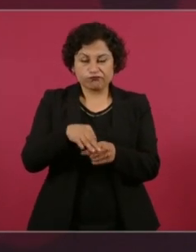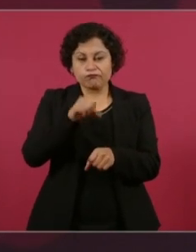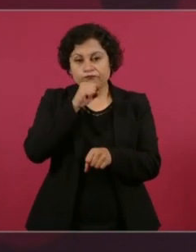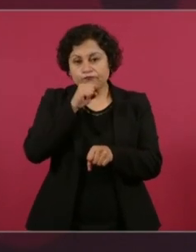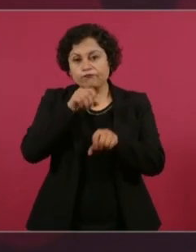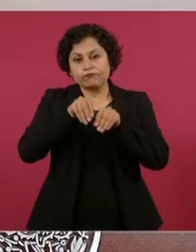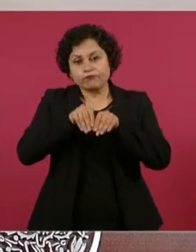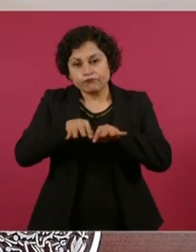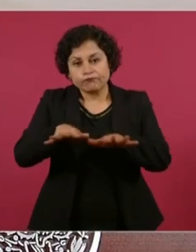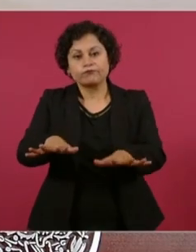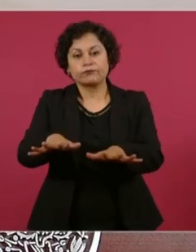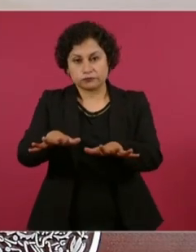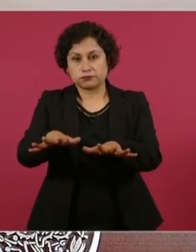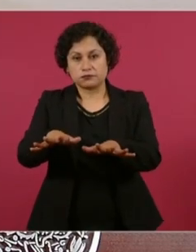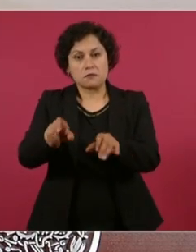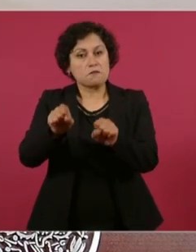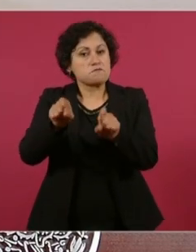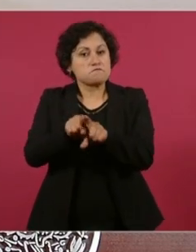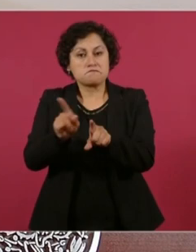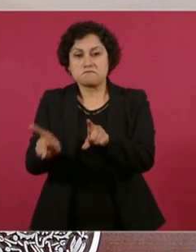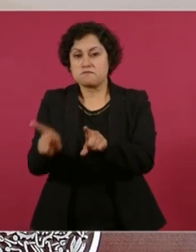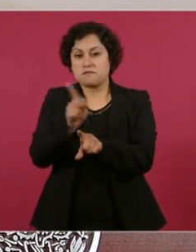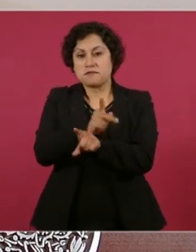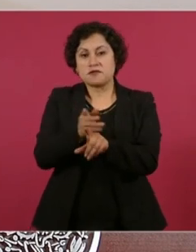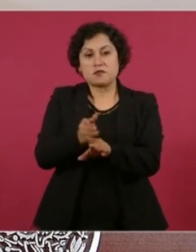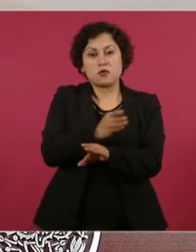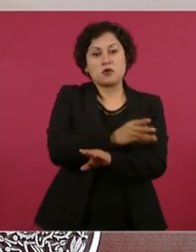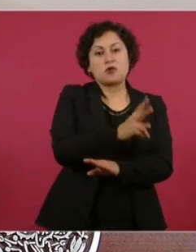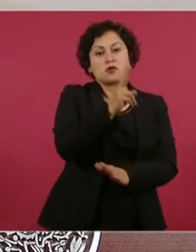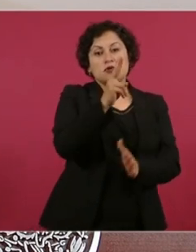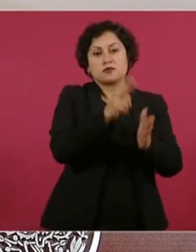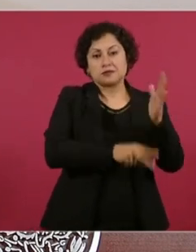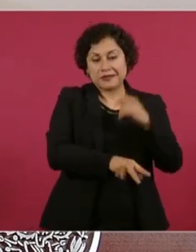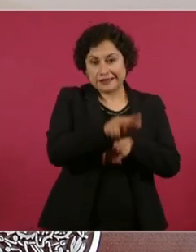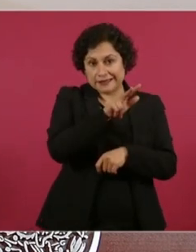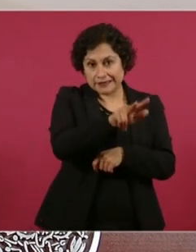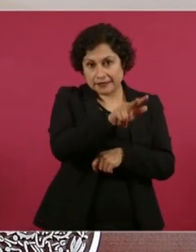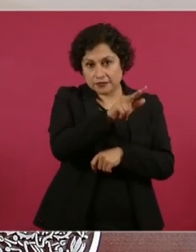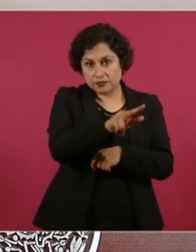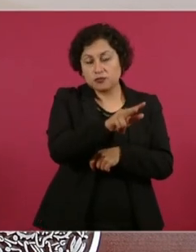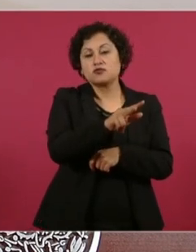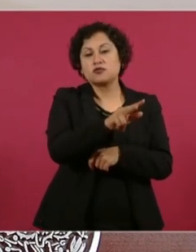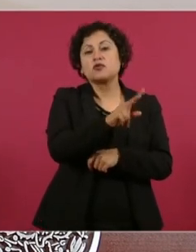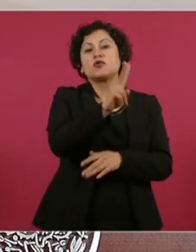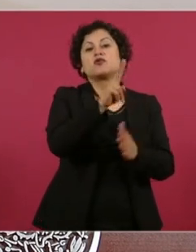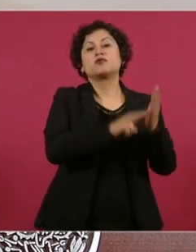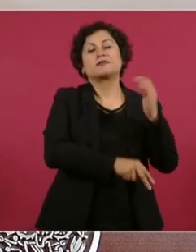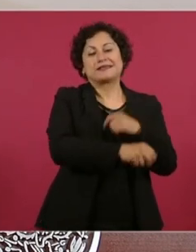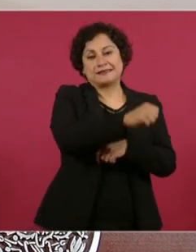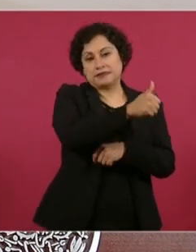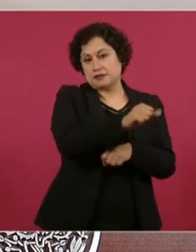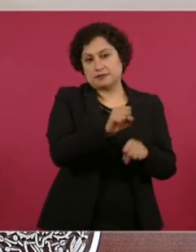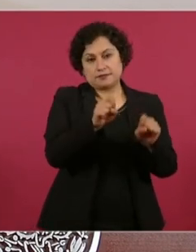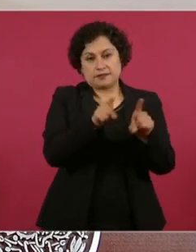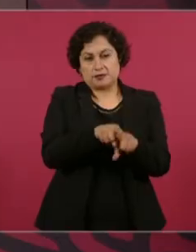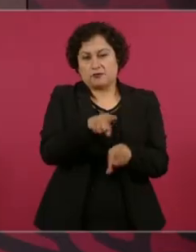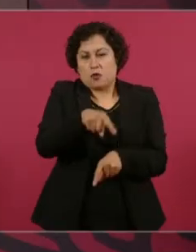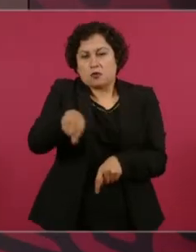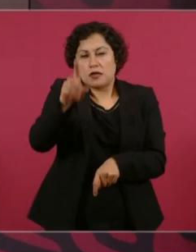No, en el 6 y en el 2, en el 18, porque hasta el 18, se piensa que el 18 fue